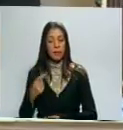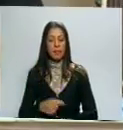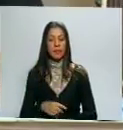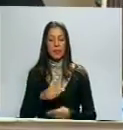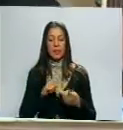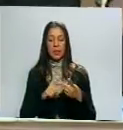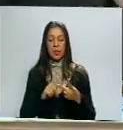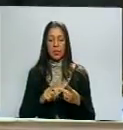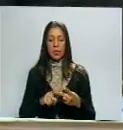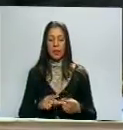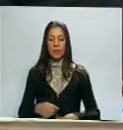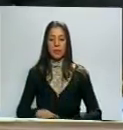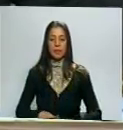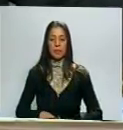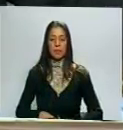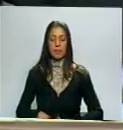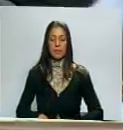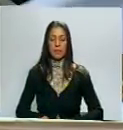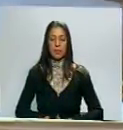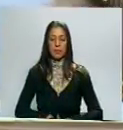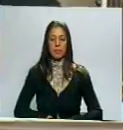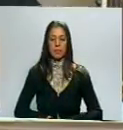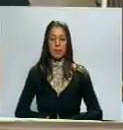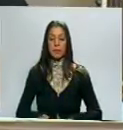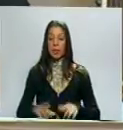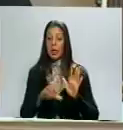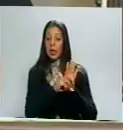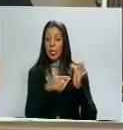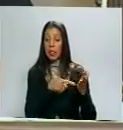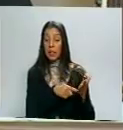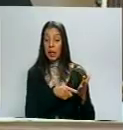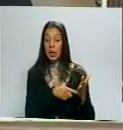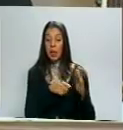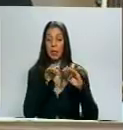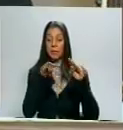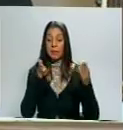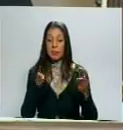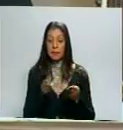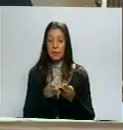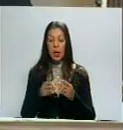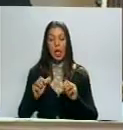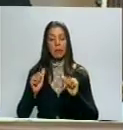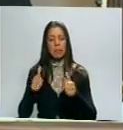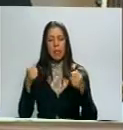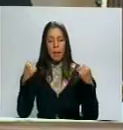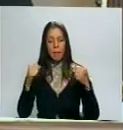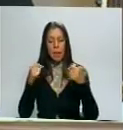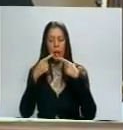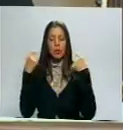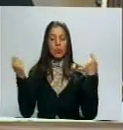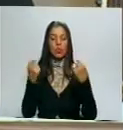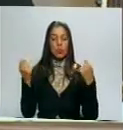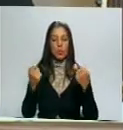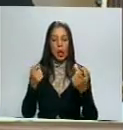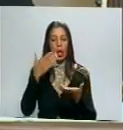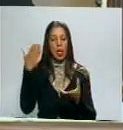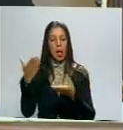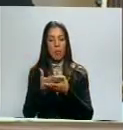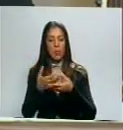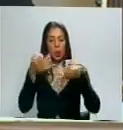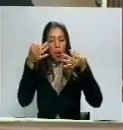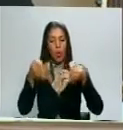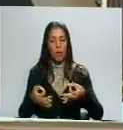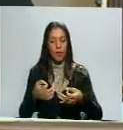Segunda, la presente ley constitucional entrará en vigencia a partir de su publicación en Gaceta Oficial